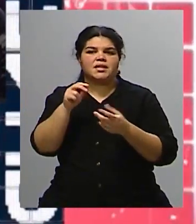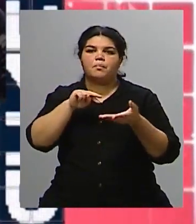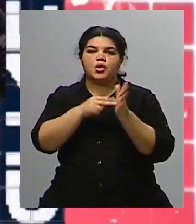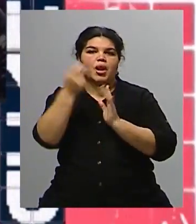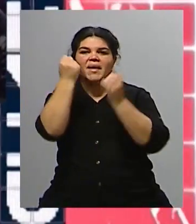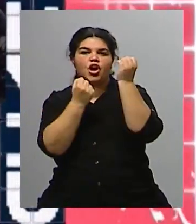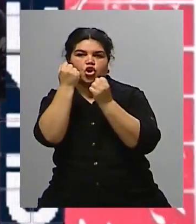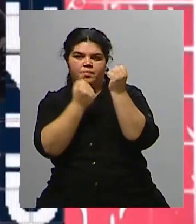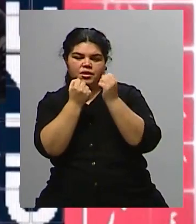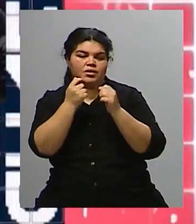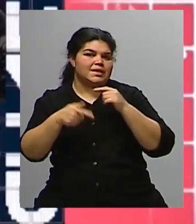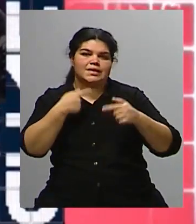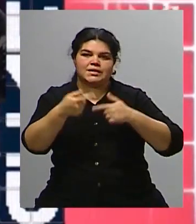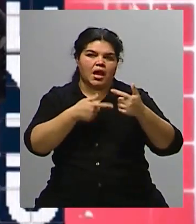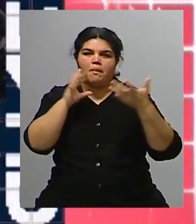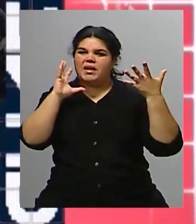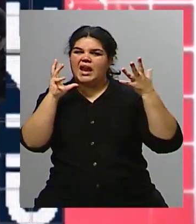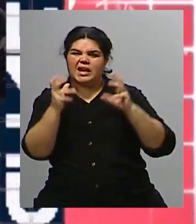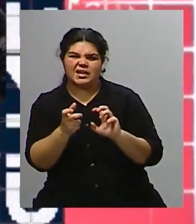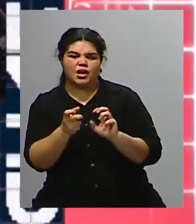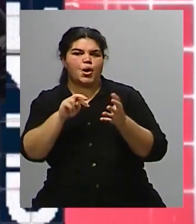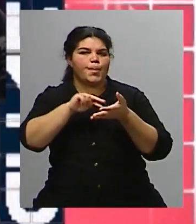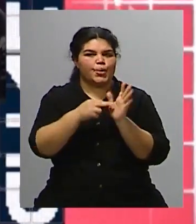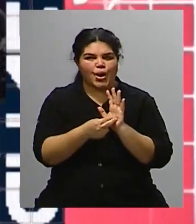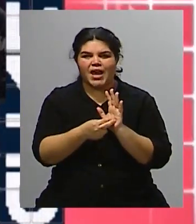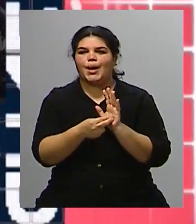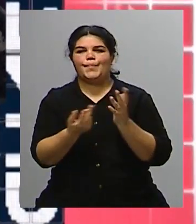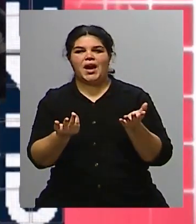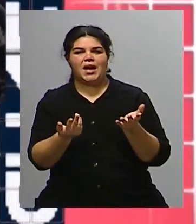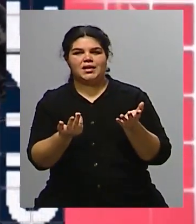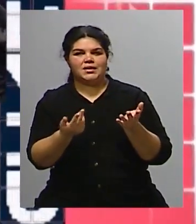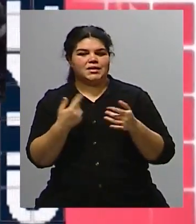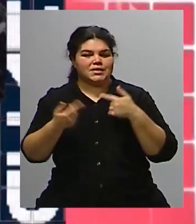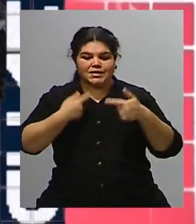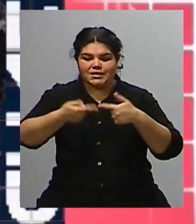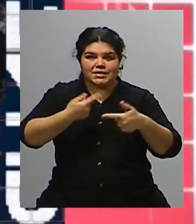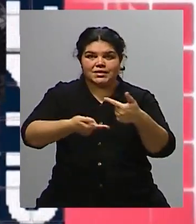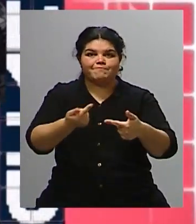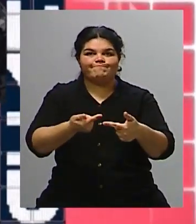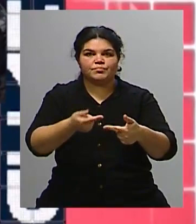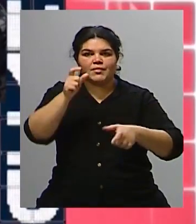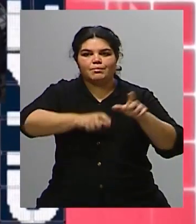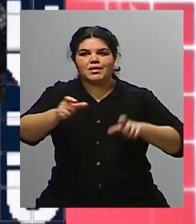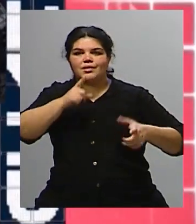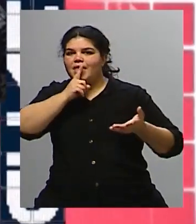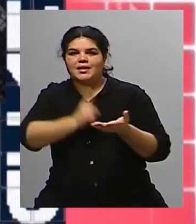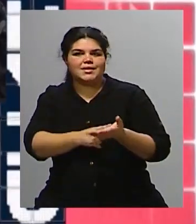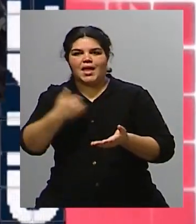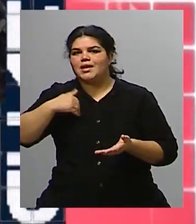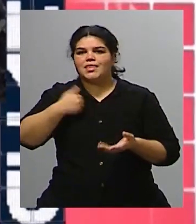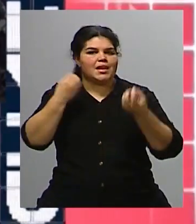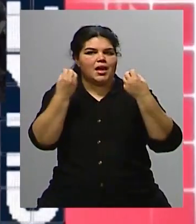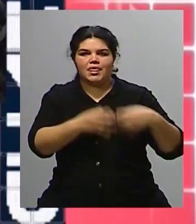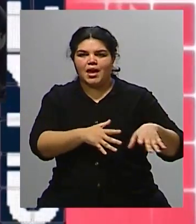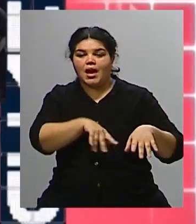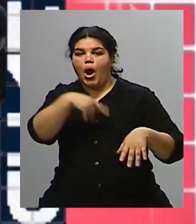una crisis, hay una cuestión de mucha salida de argentinos, o al menos es lo que se cree. Ustedes que son los que estudian el tema, ¿cuál es la situación actual y